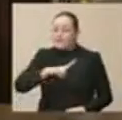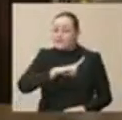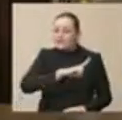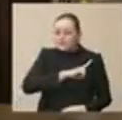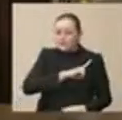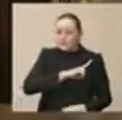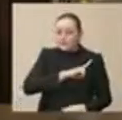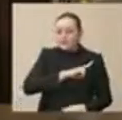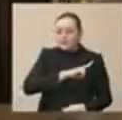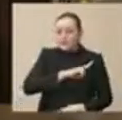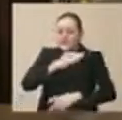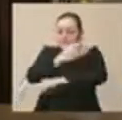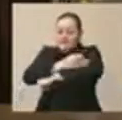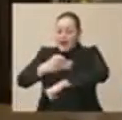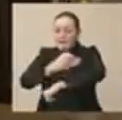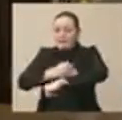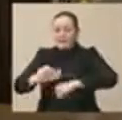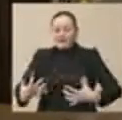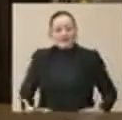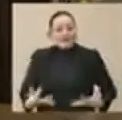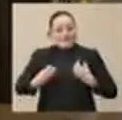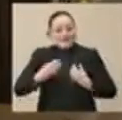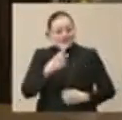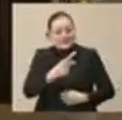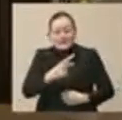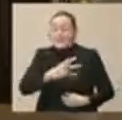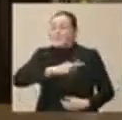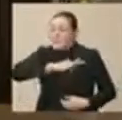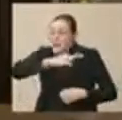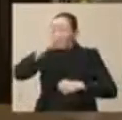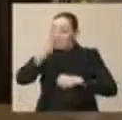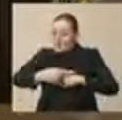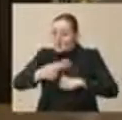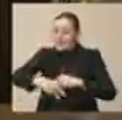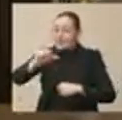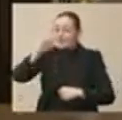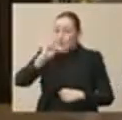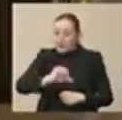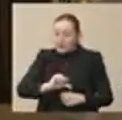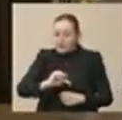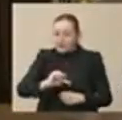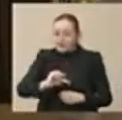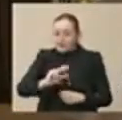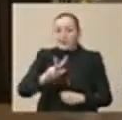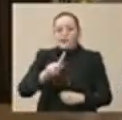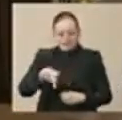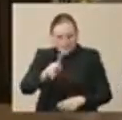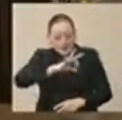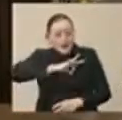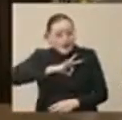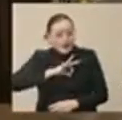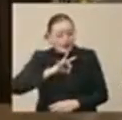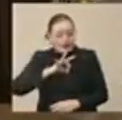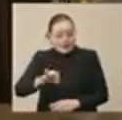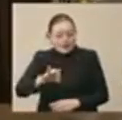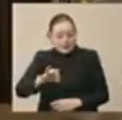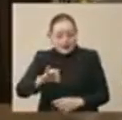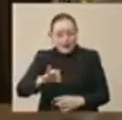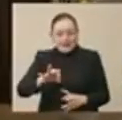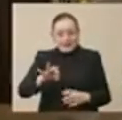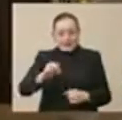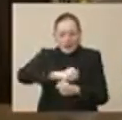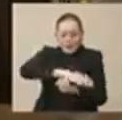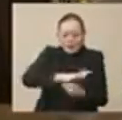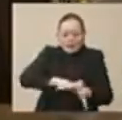nuestra vida la vida de a quienes amamos está hoy en peligro pero estamos a tiempo